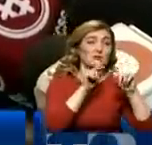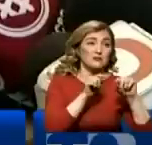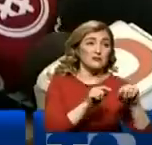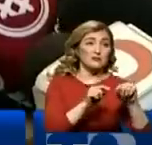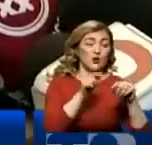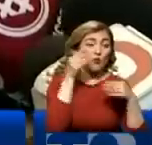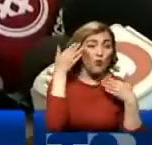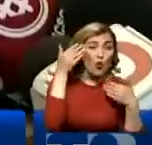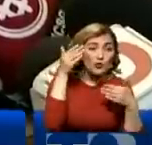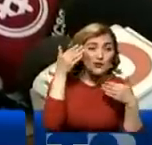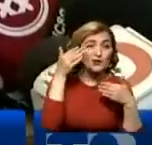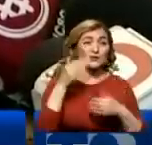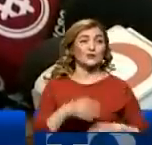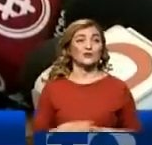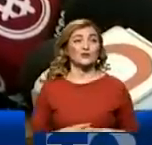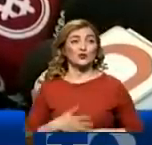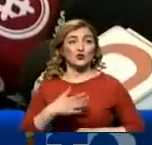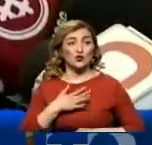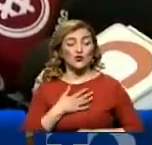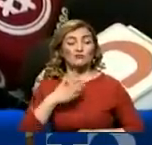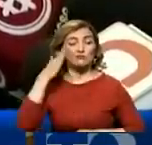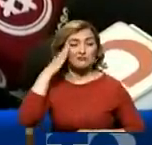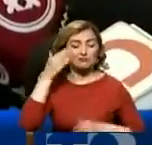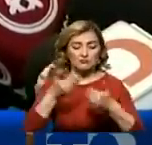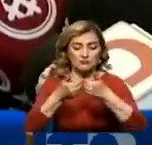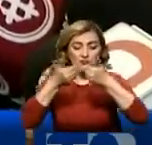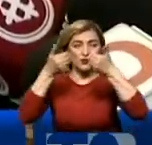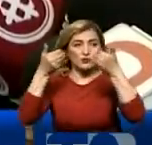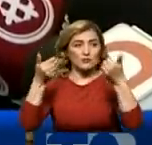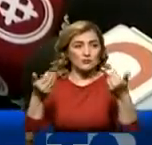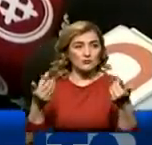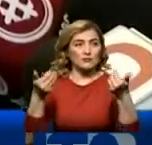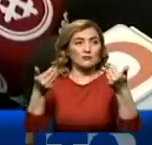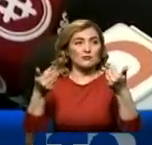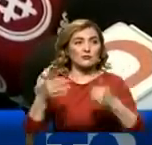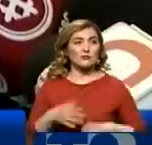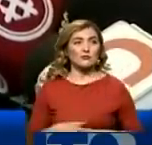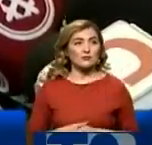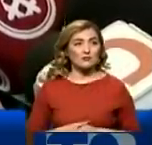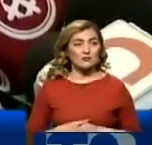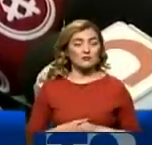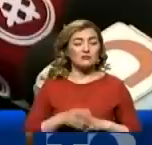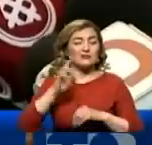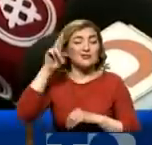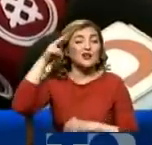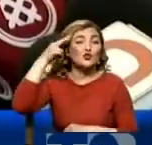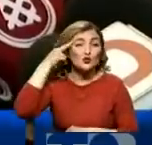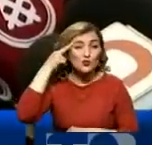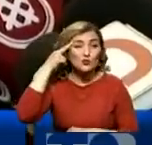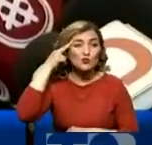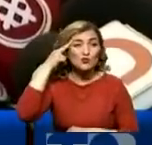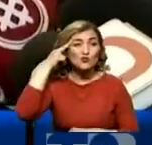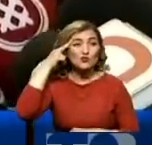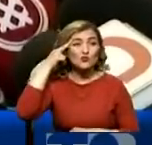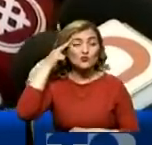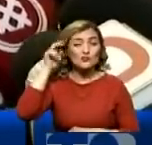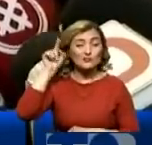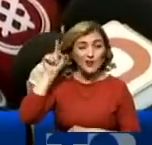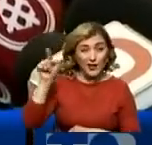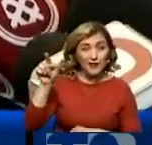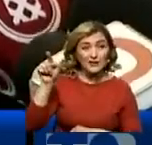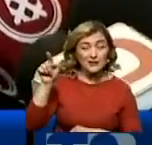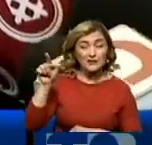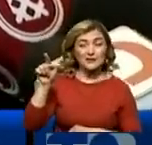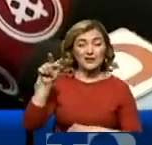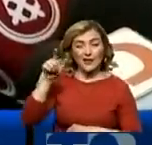lo político. Y yo sí sé separar las cosas. Las razones por las que él hoy